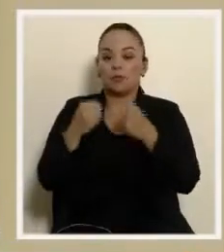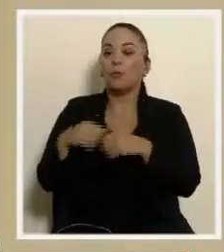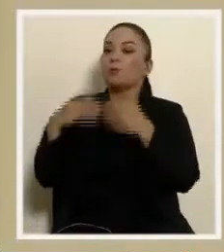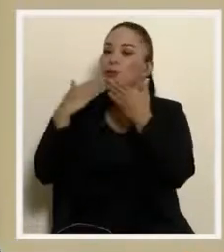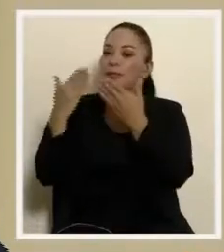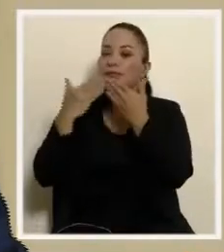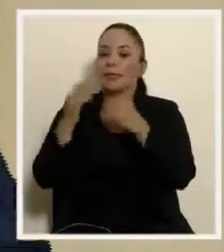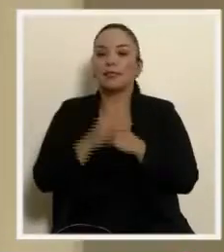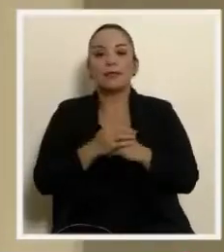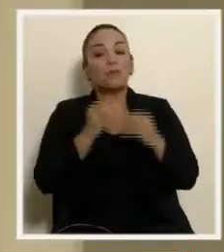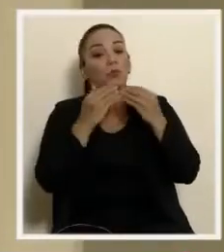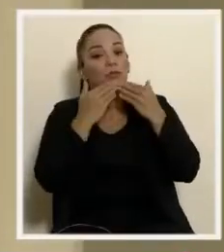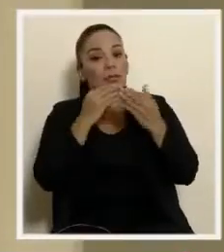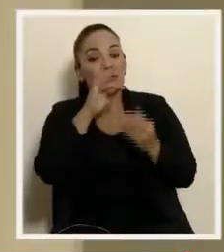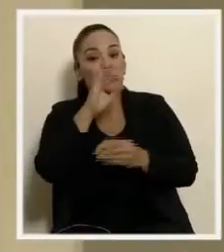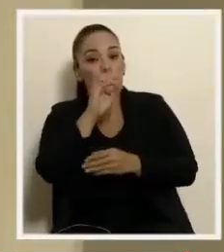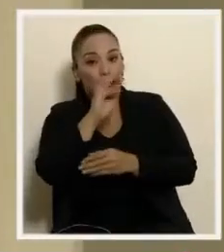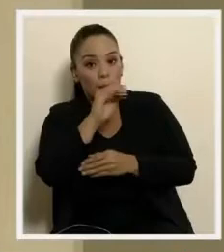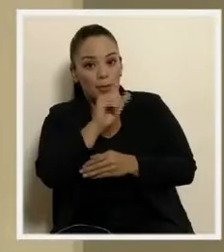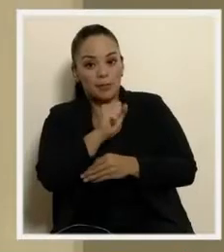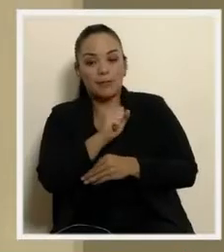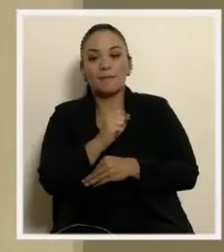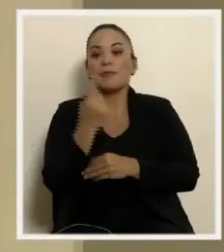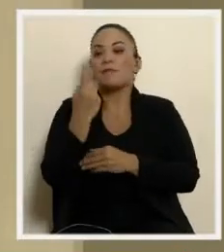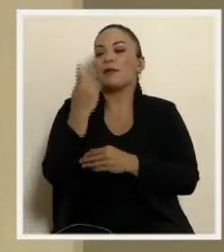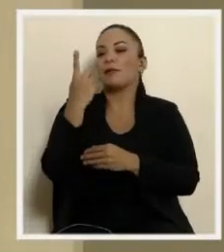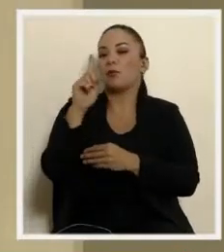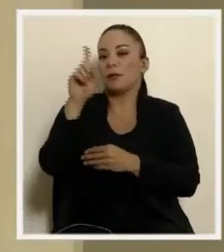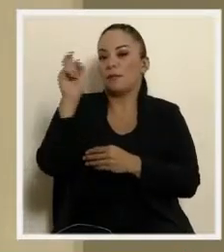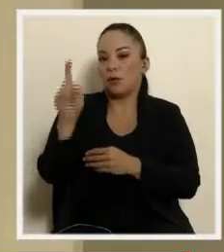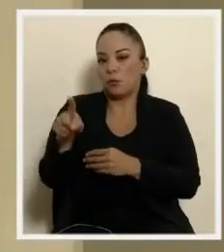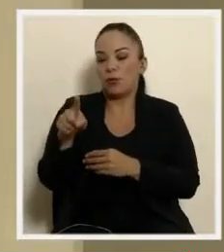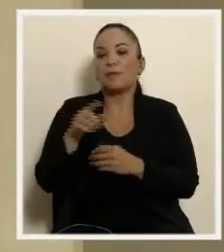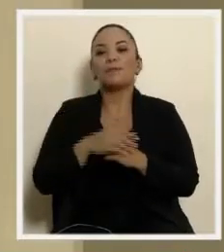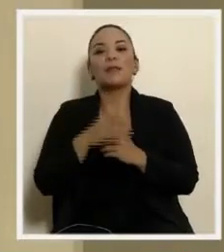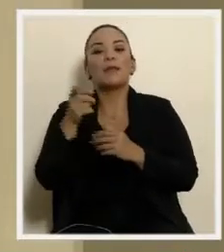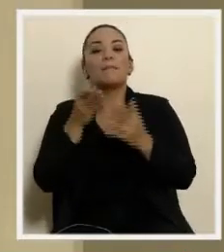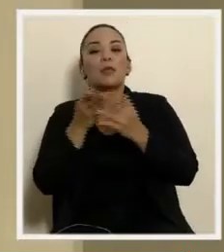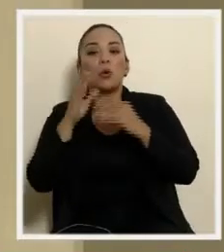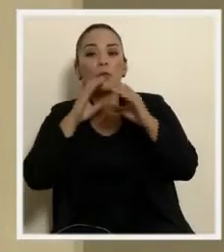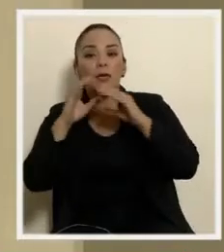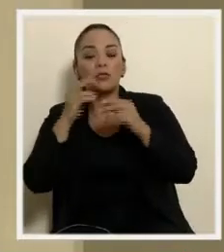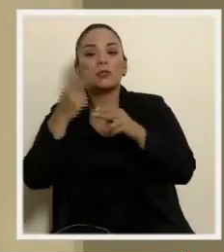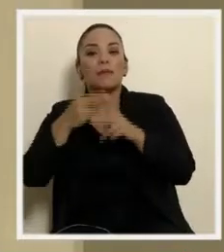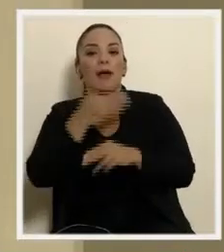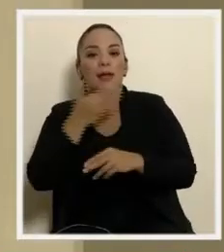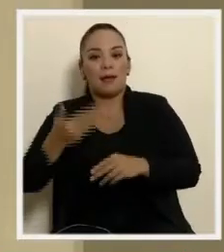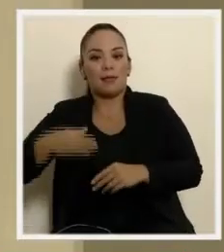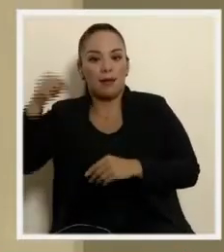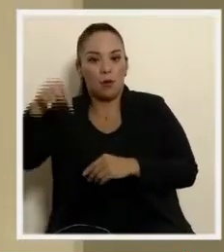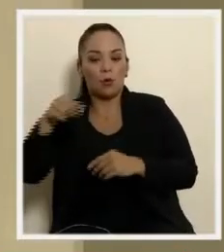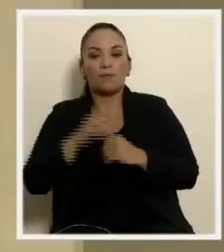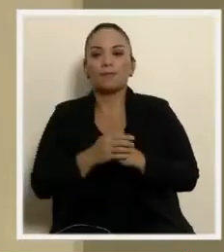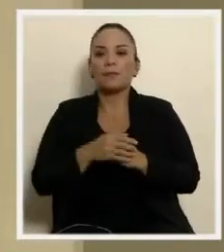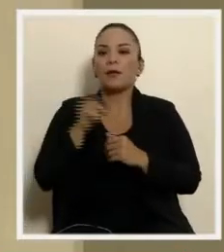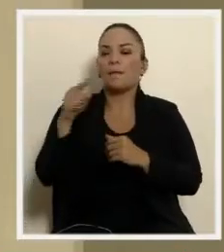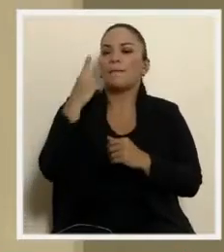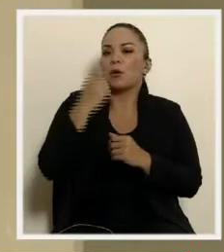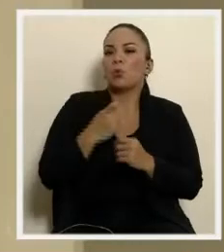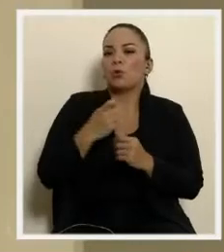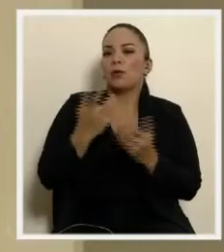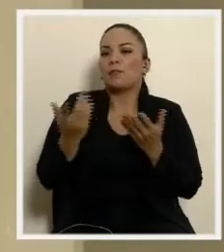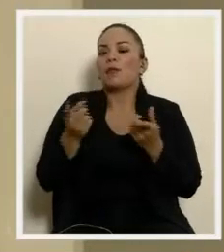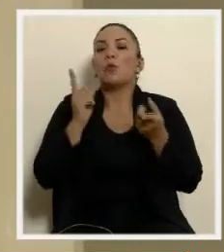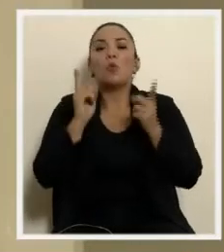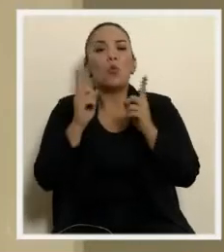Muchísimas gracias, Tomás. Nos queda una consulta de don Alex del medio Heredia Hoy. Nos consulta qué factores debe